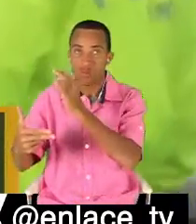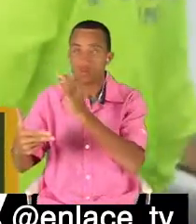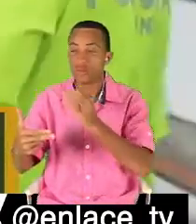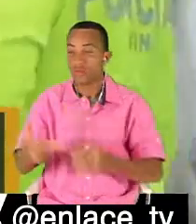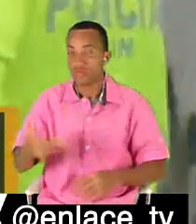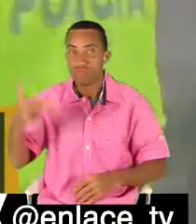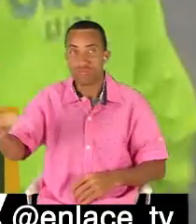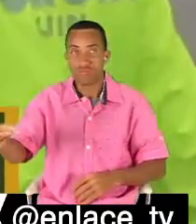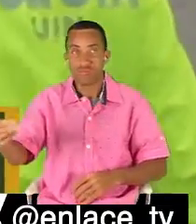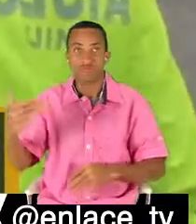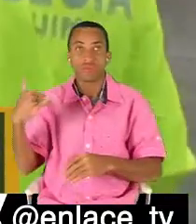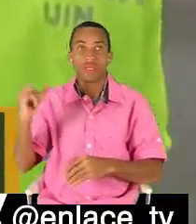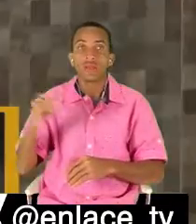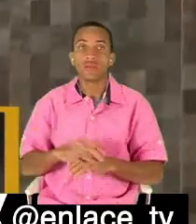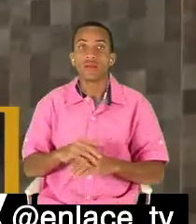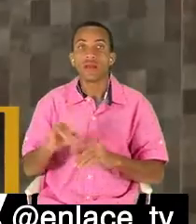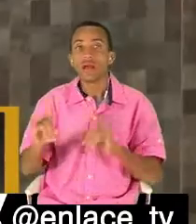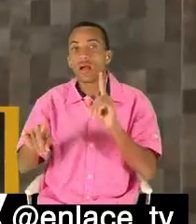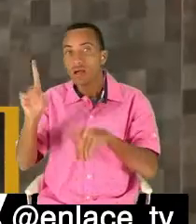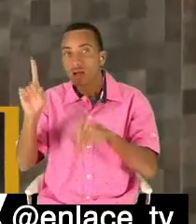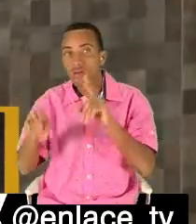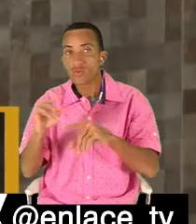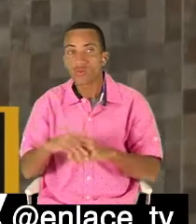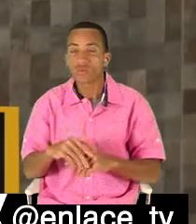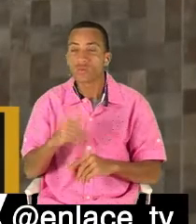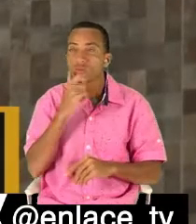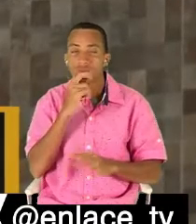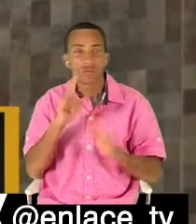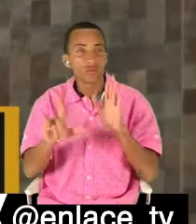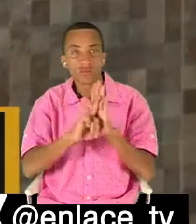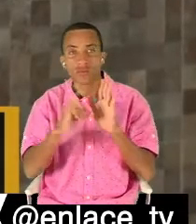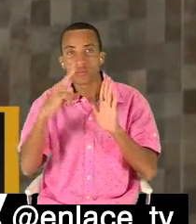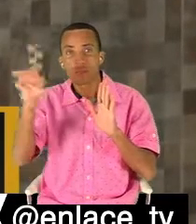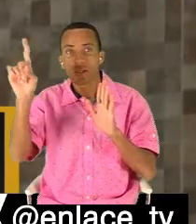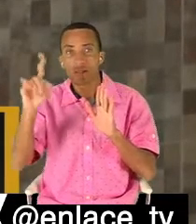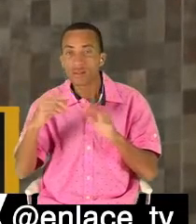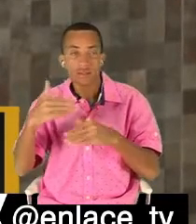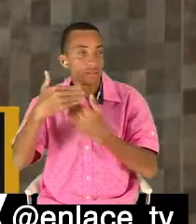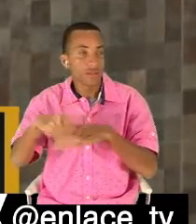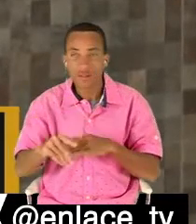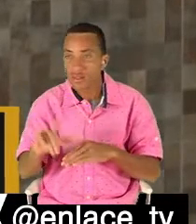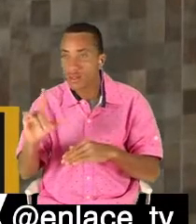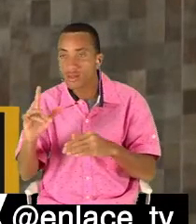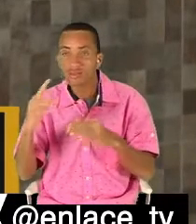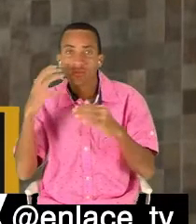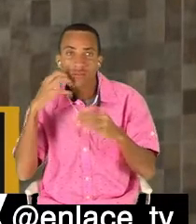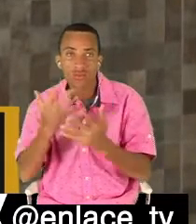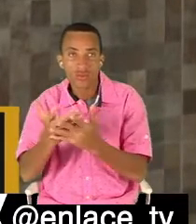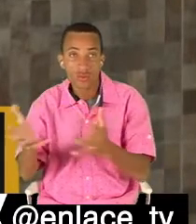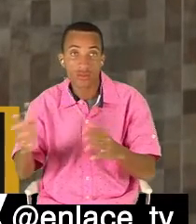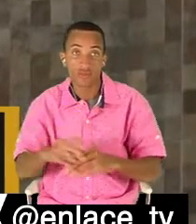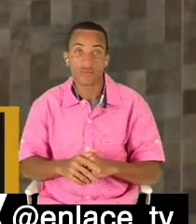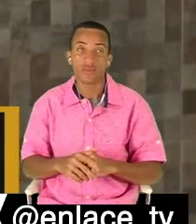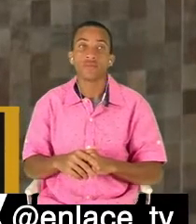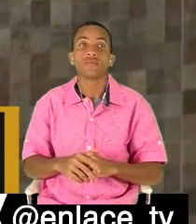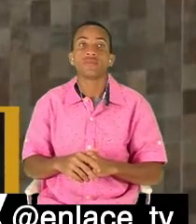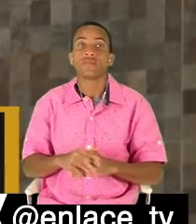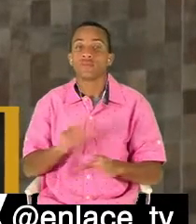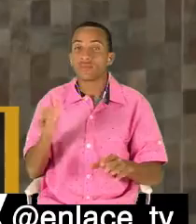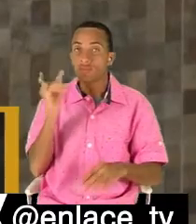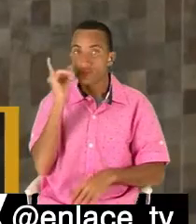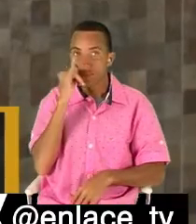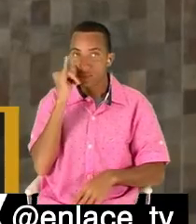tal, para perpetrar algunos ilícitos en las calles. Estamos para dar estos videos,